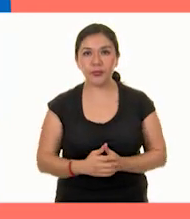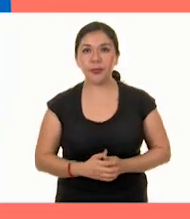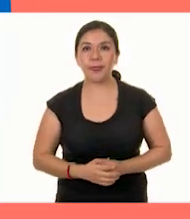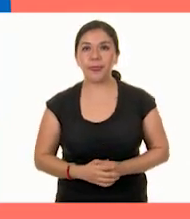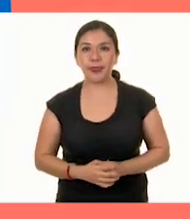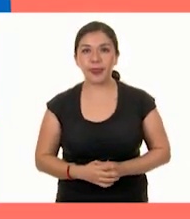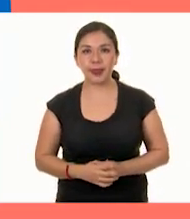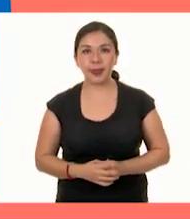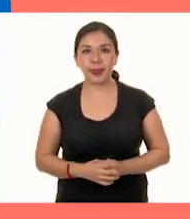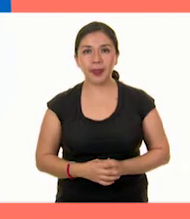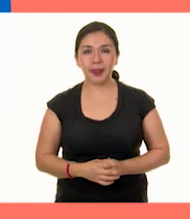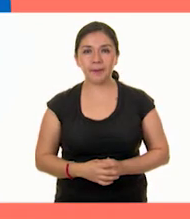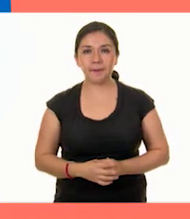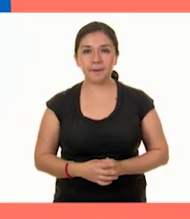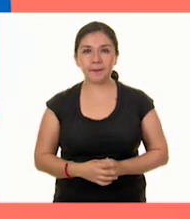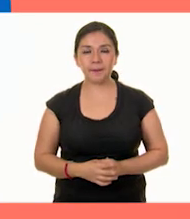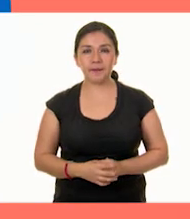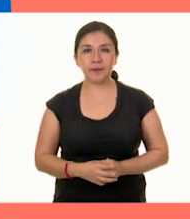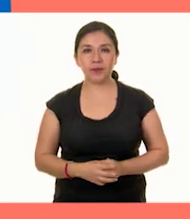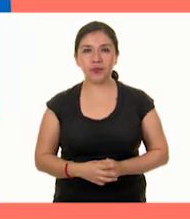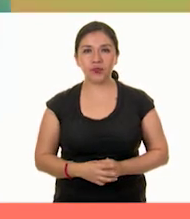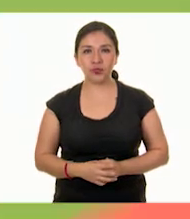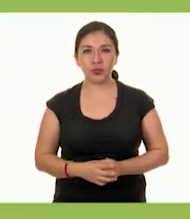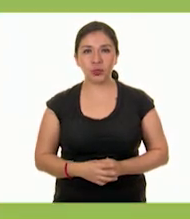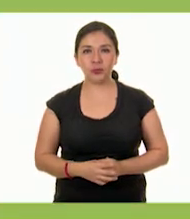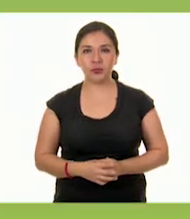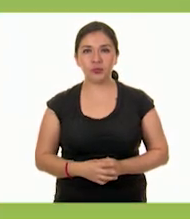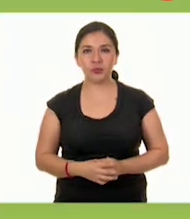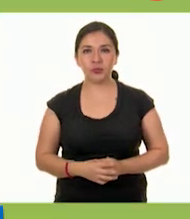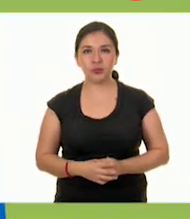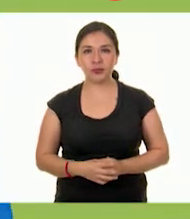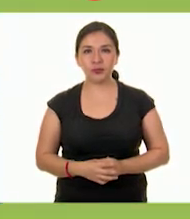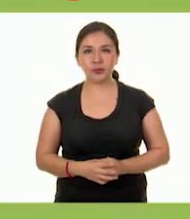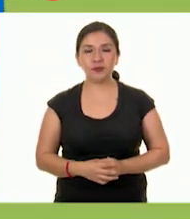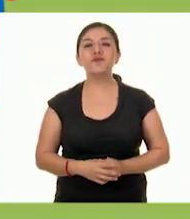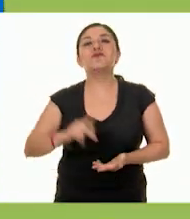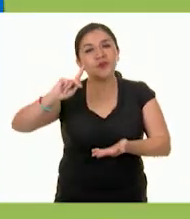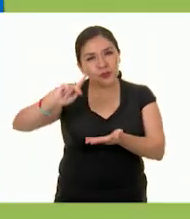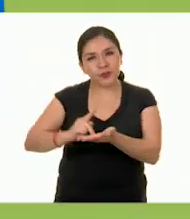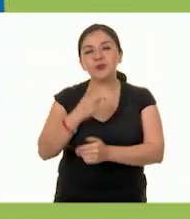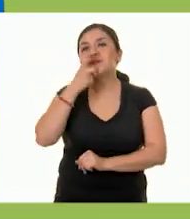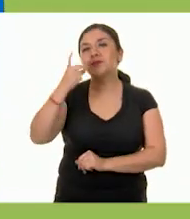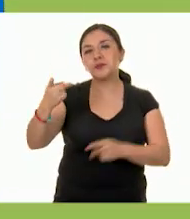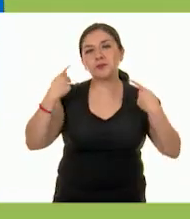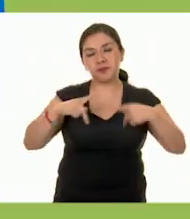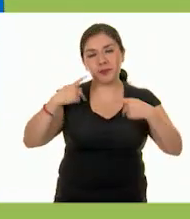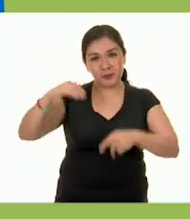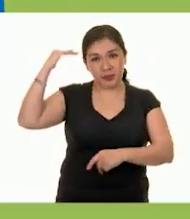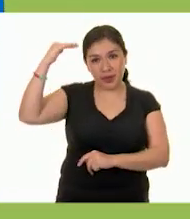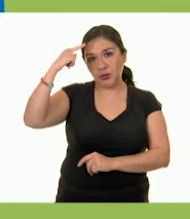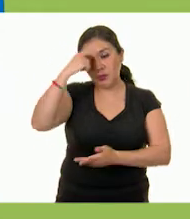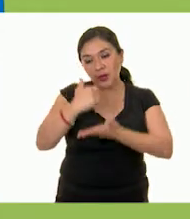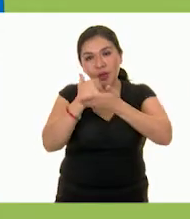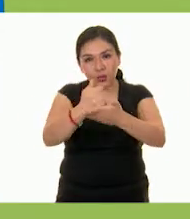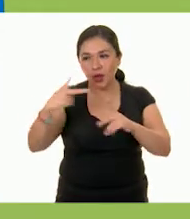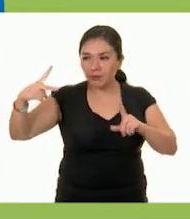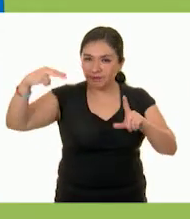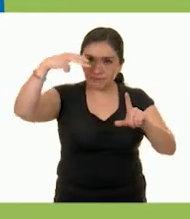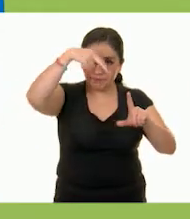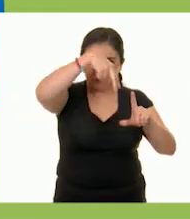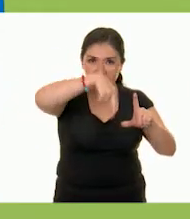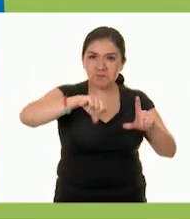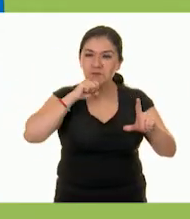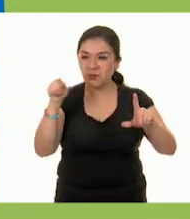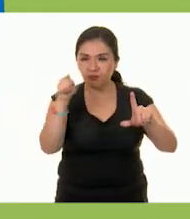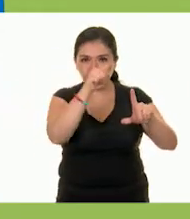2 centímetros de alto arriba y abajo. 6. Nuevamente pide ayuda a un adulto para recortar